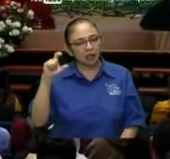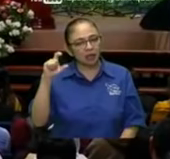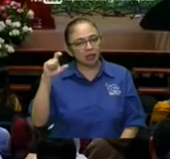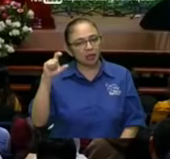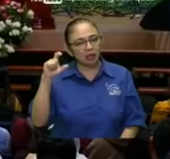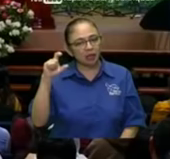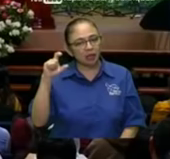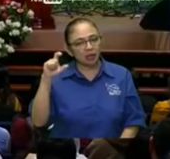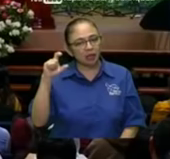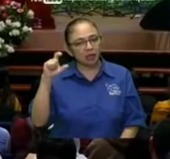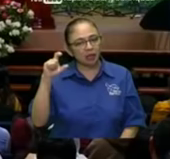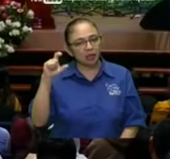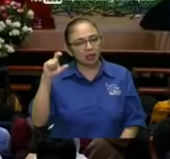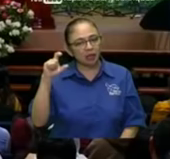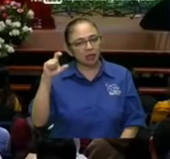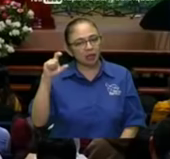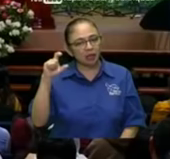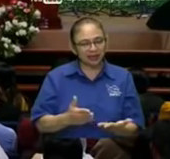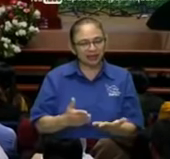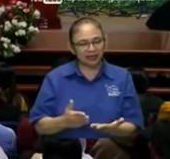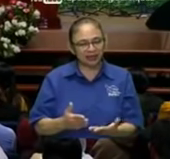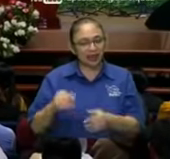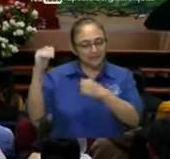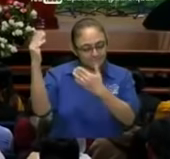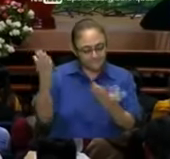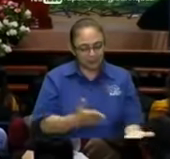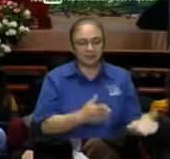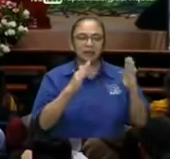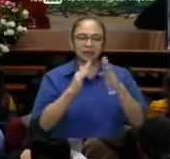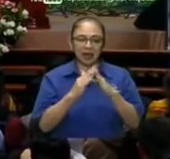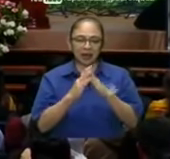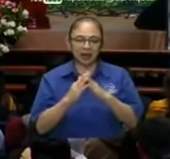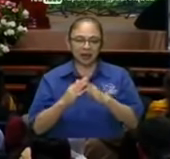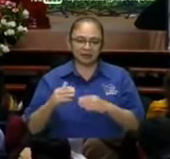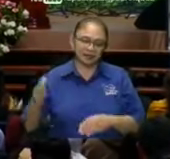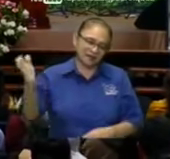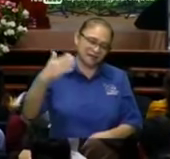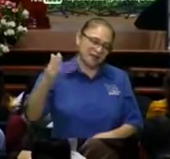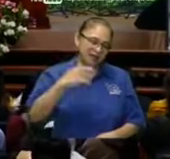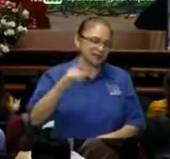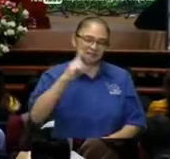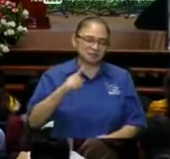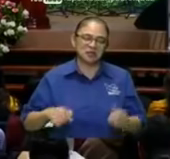tal? Bienvenida a casa, que así somos los hombres. Bienvenida a casa y venga, si no hay problema.